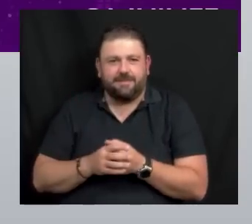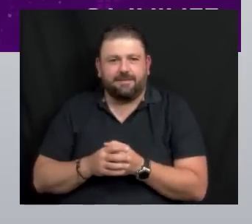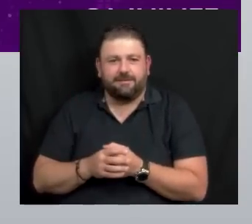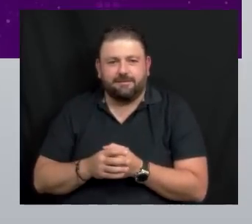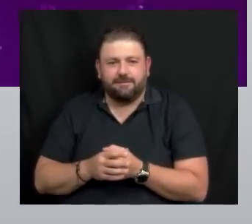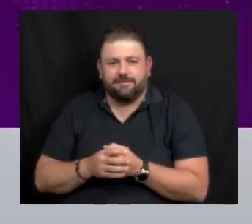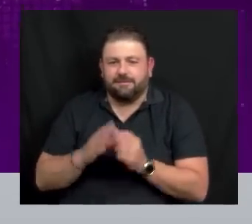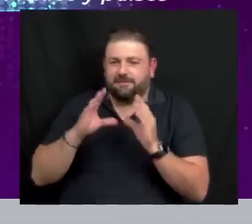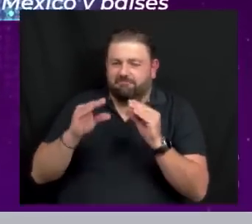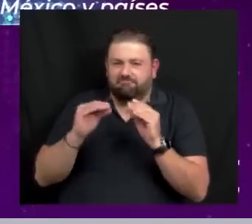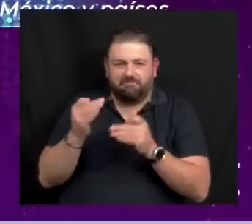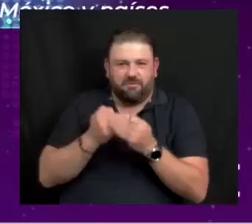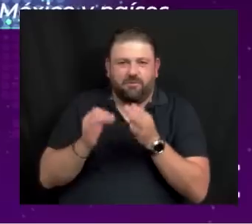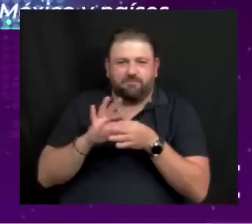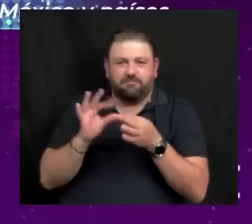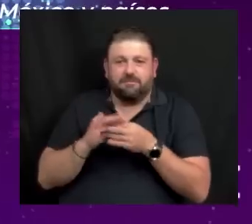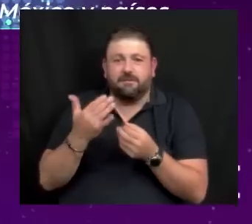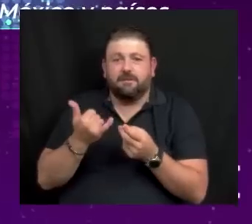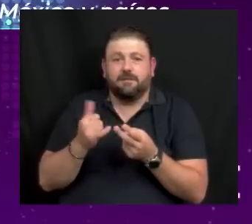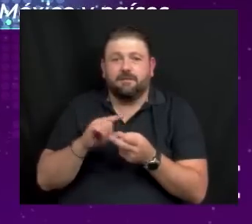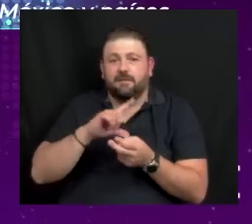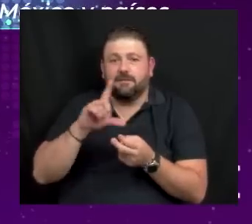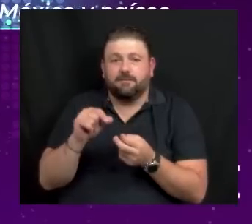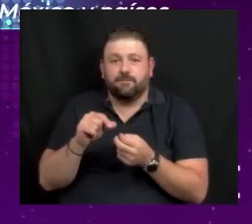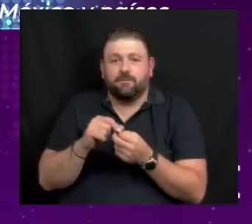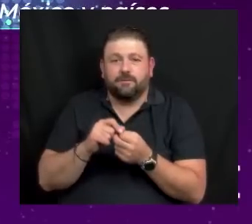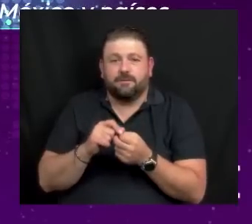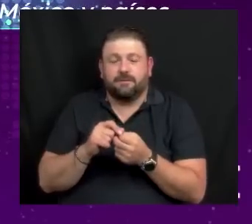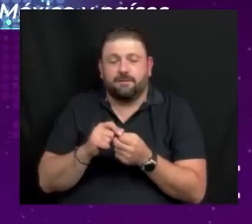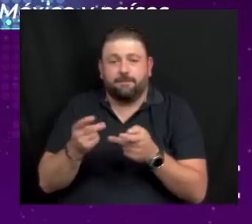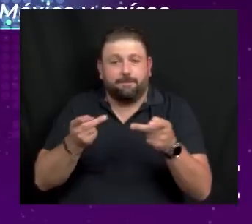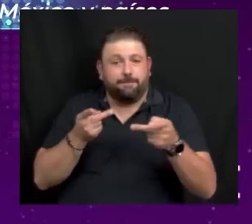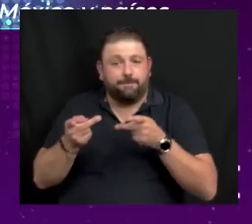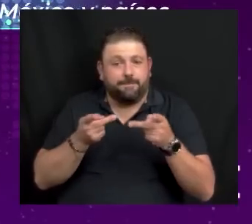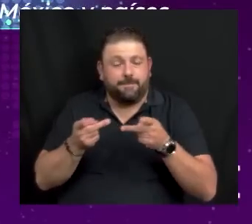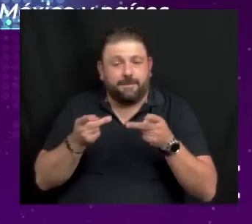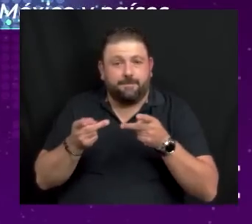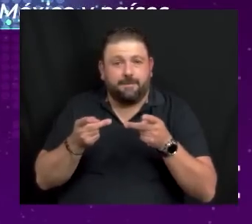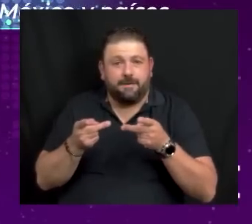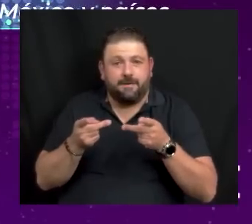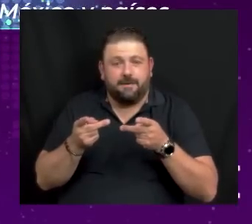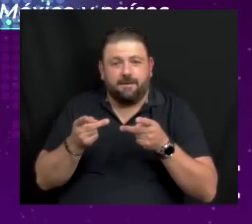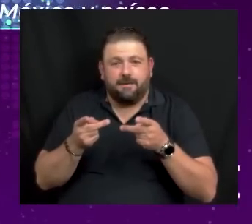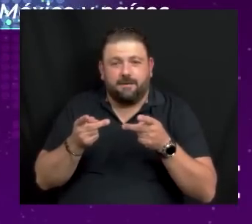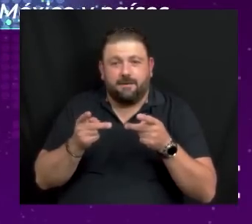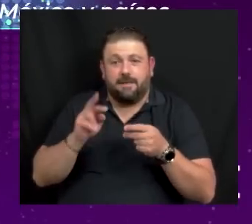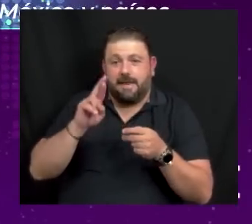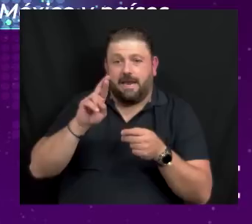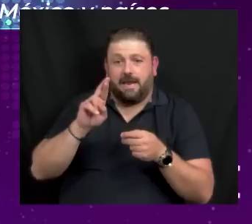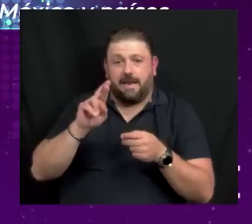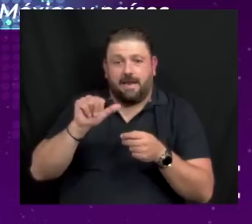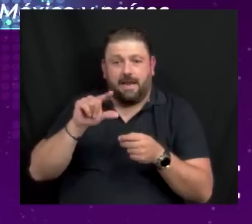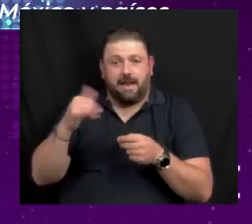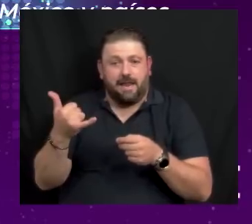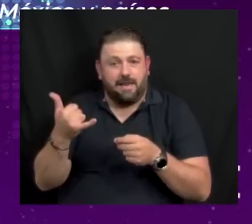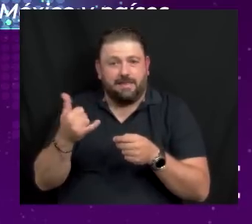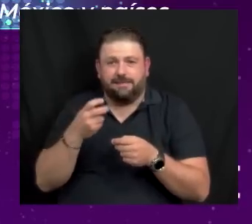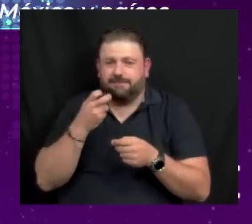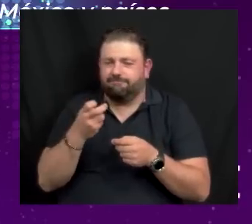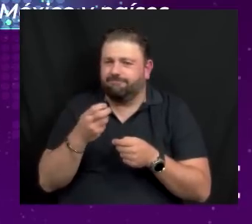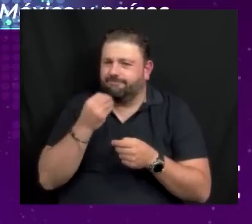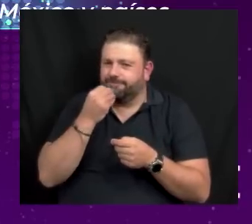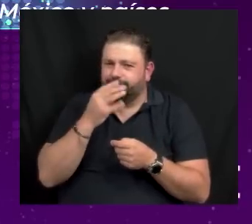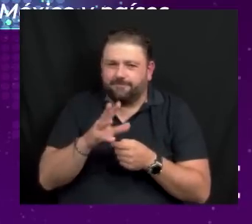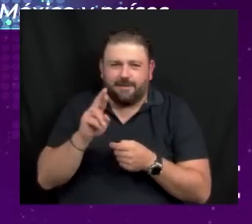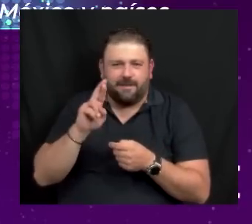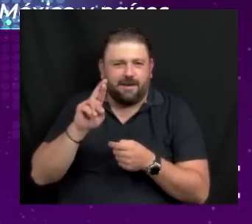Mauri en extravaganas, y nos preparamos para estar en rally. Ah, no